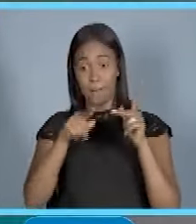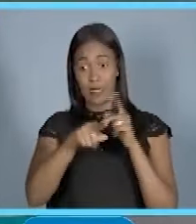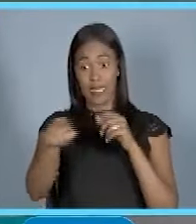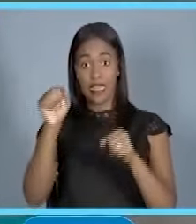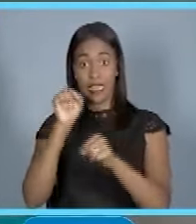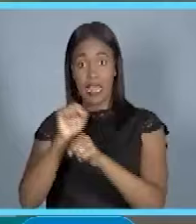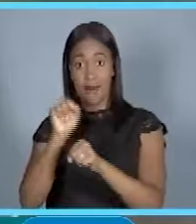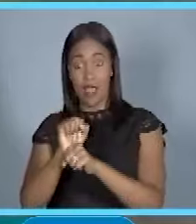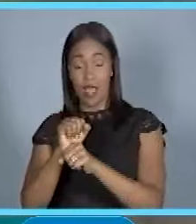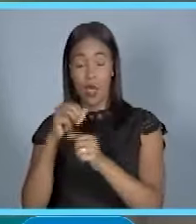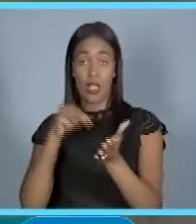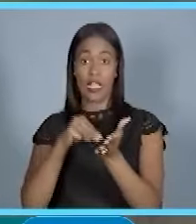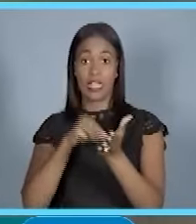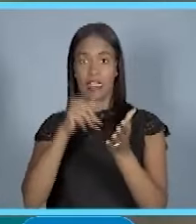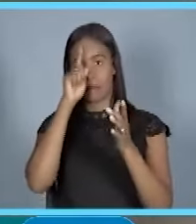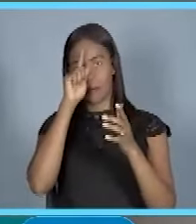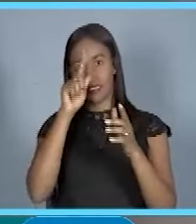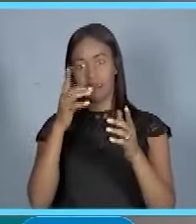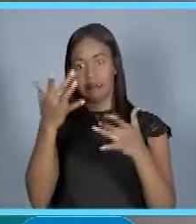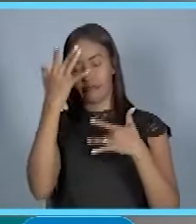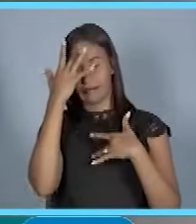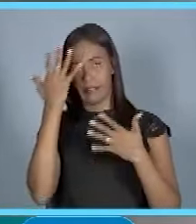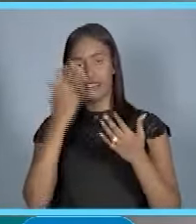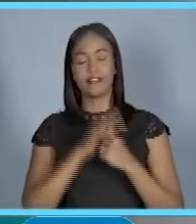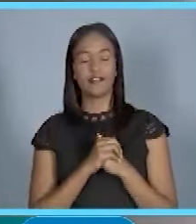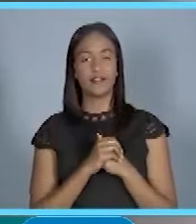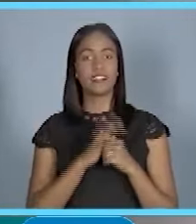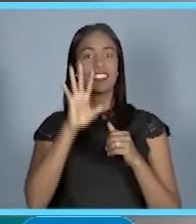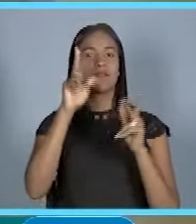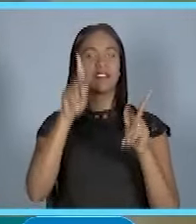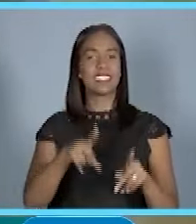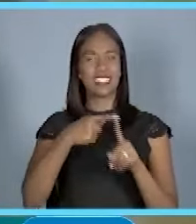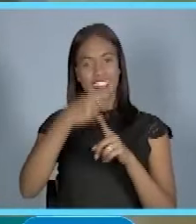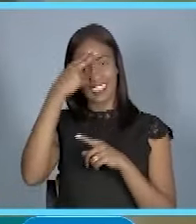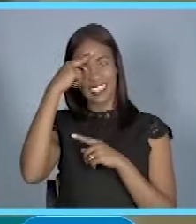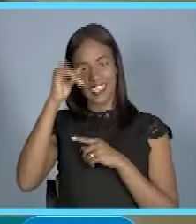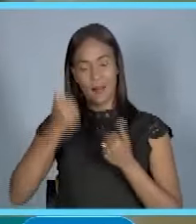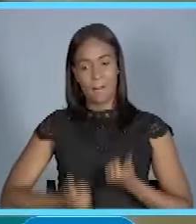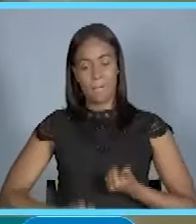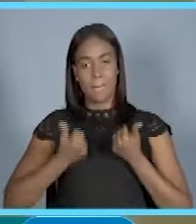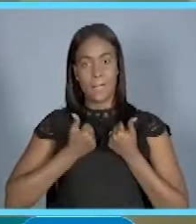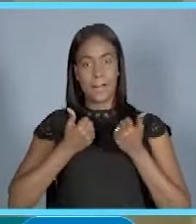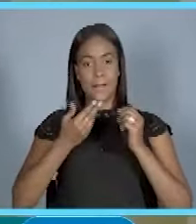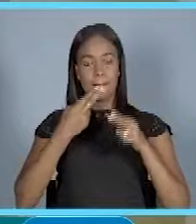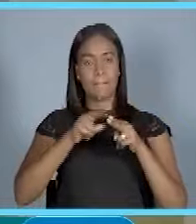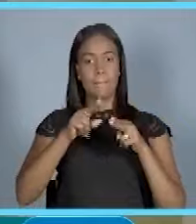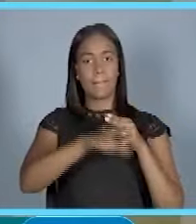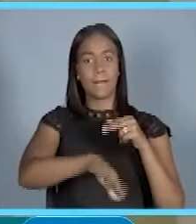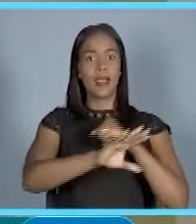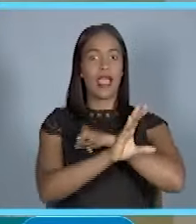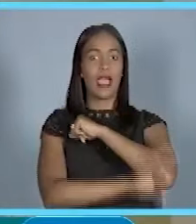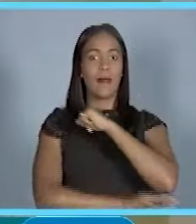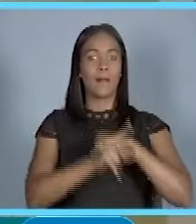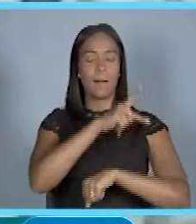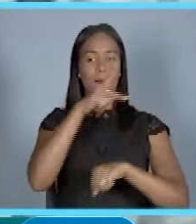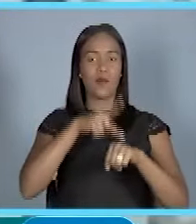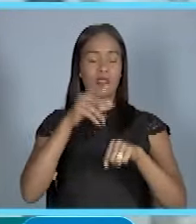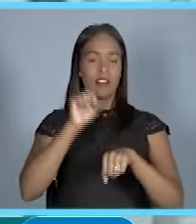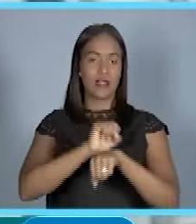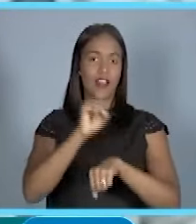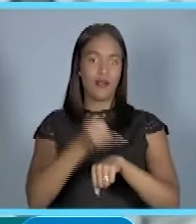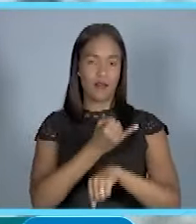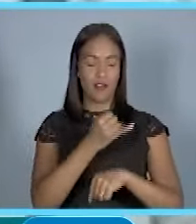enferme. Se trata de cinco personas de nacionalidad haitiana residentes temporalmente en comunidades rurales de la provincia de San Juan.